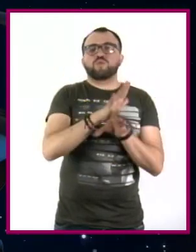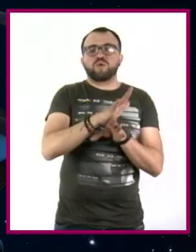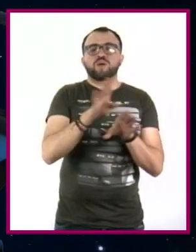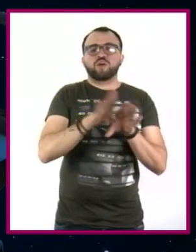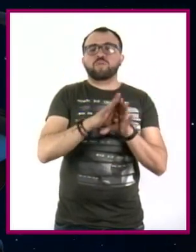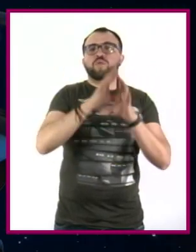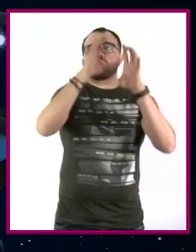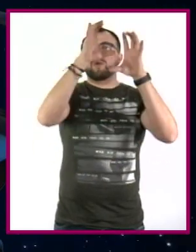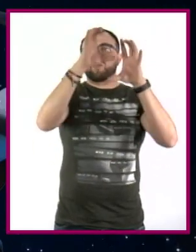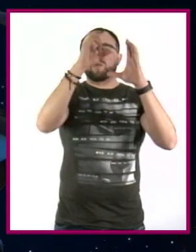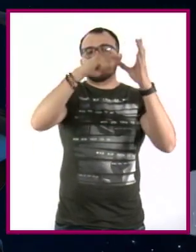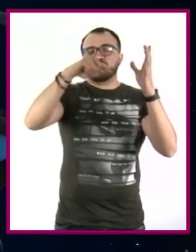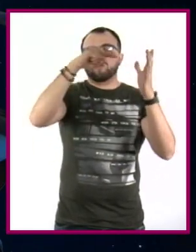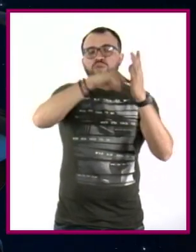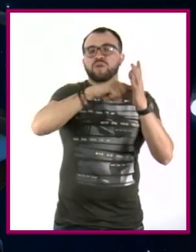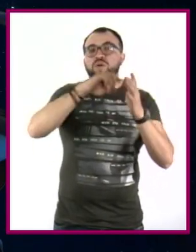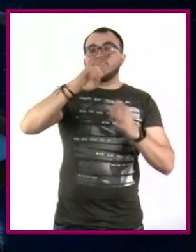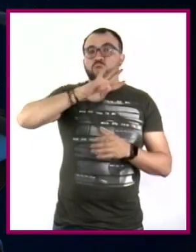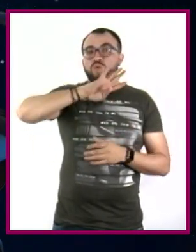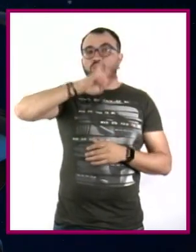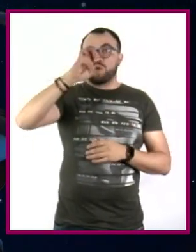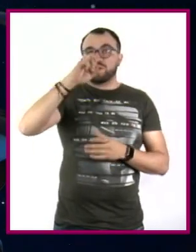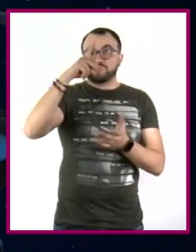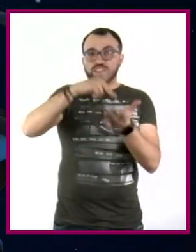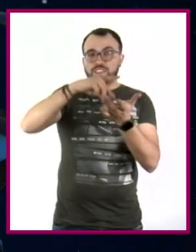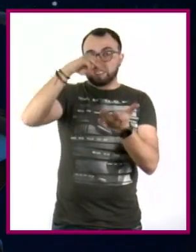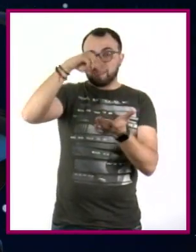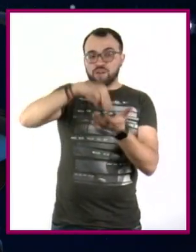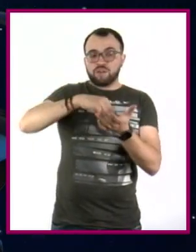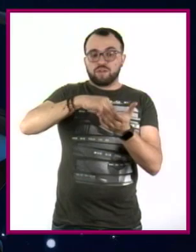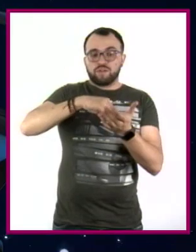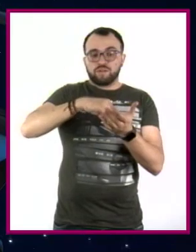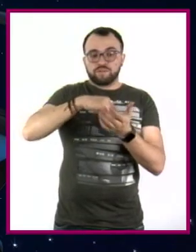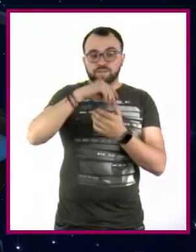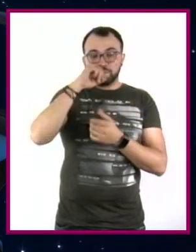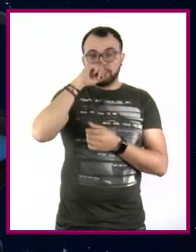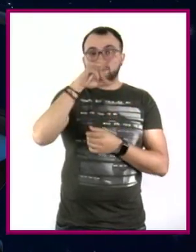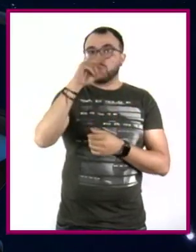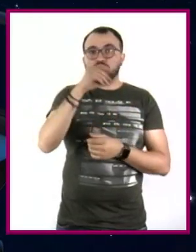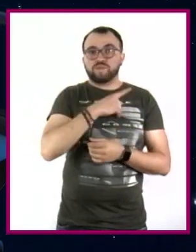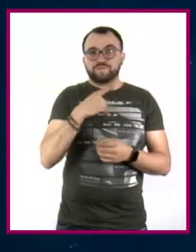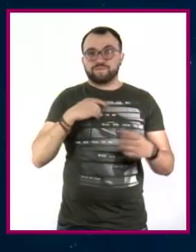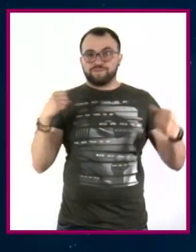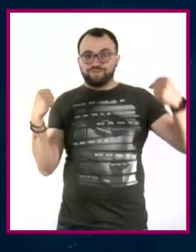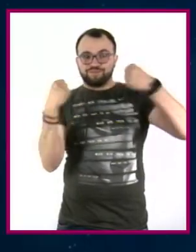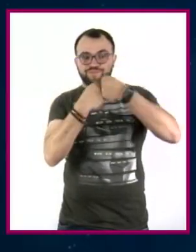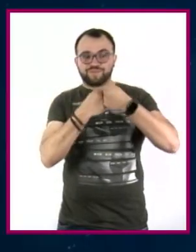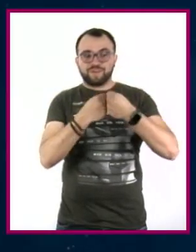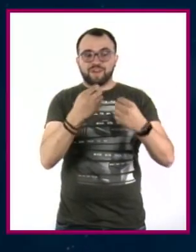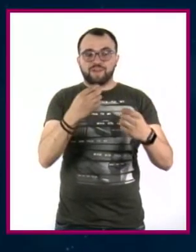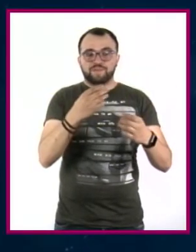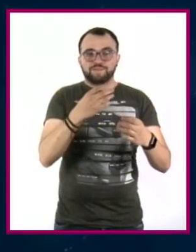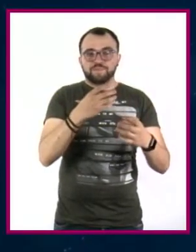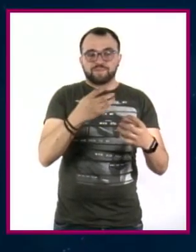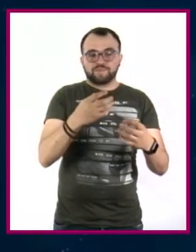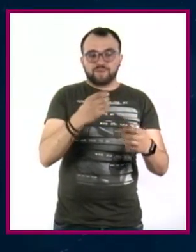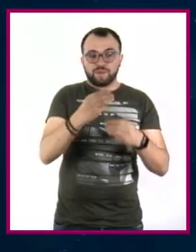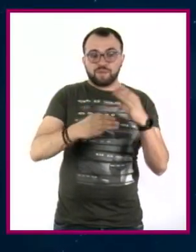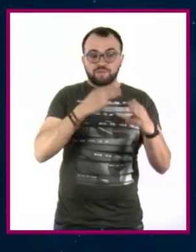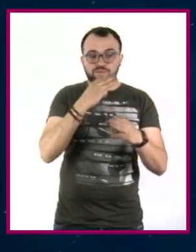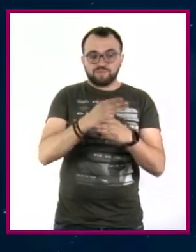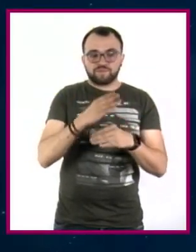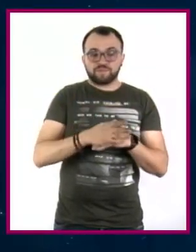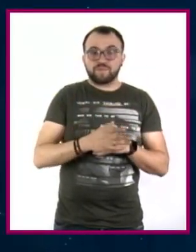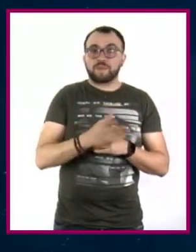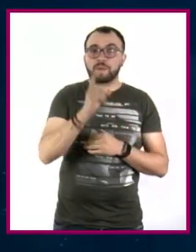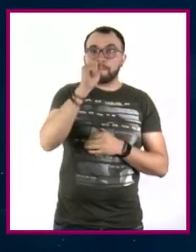en el espacio a la altitud de 400 kilómetros de distancia y no chocar en la Tierra. Pensar que ya son más de 20